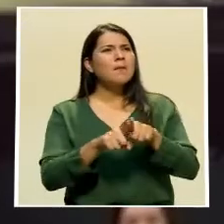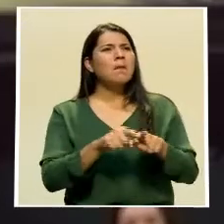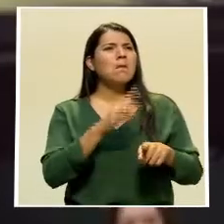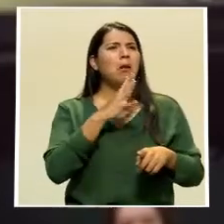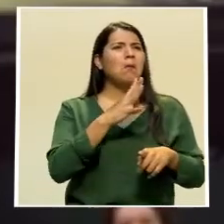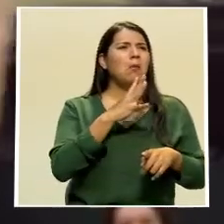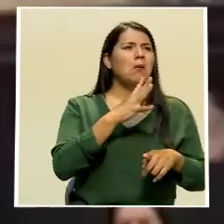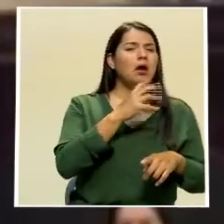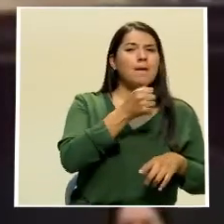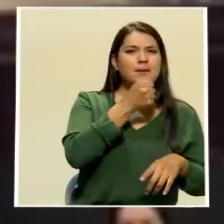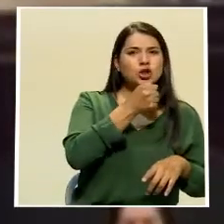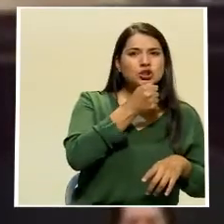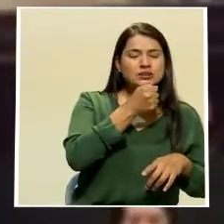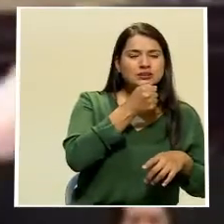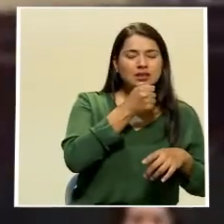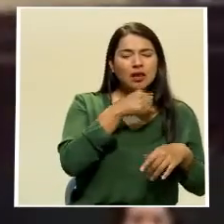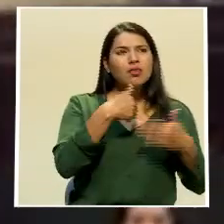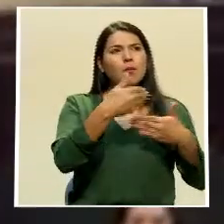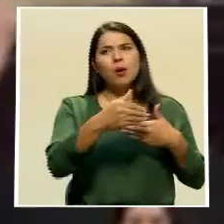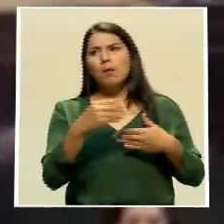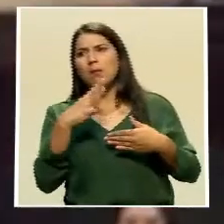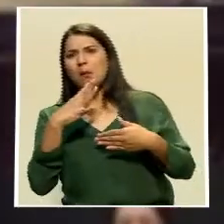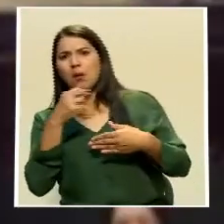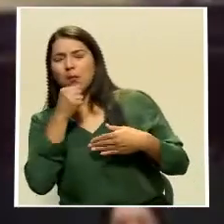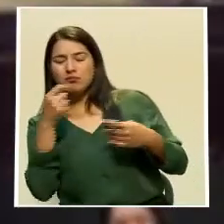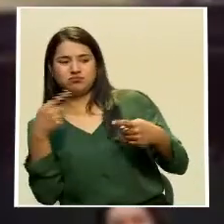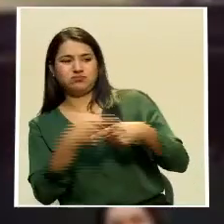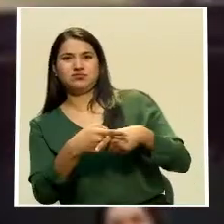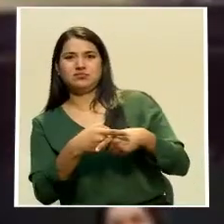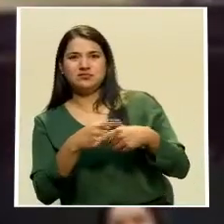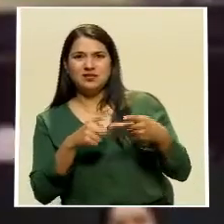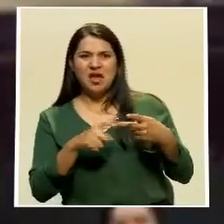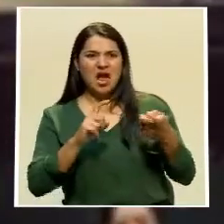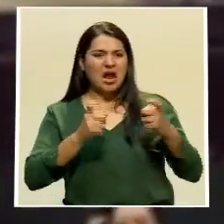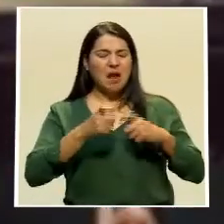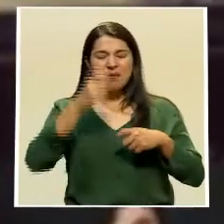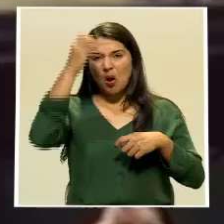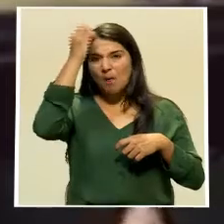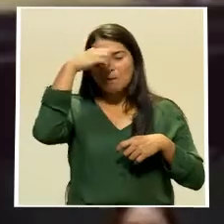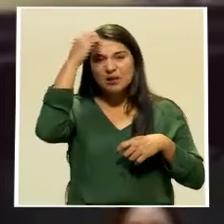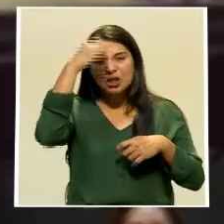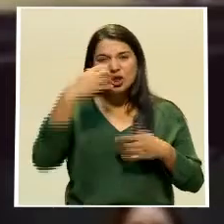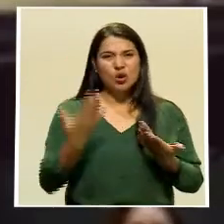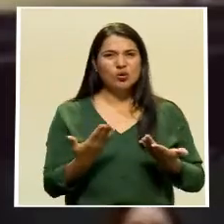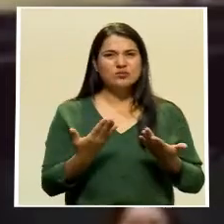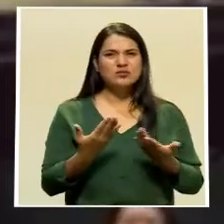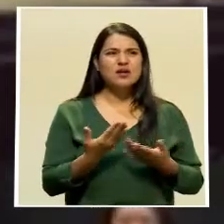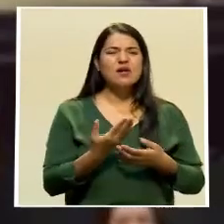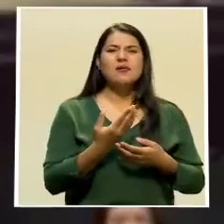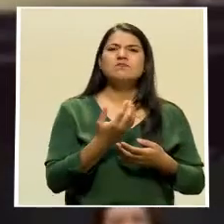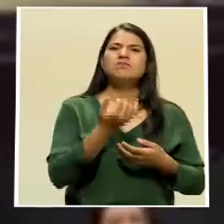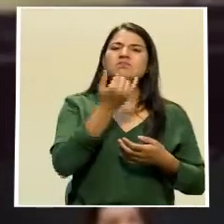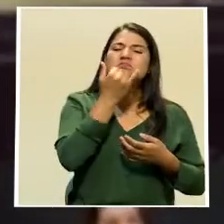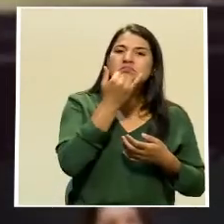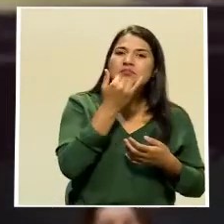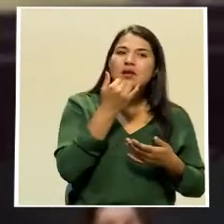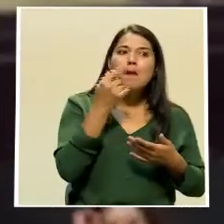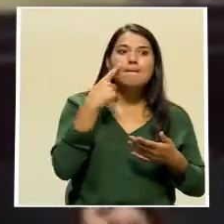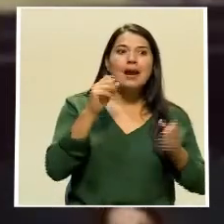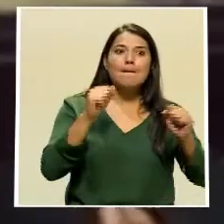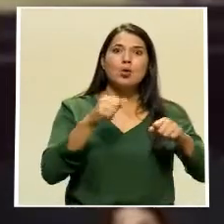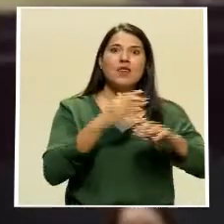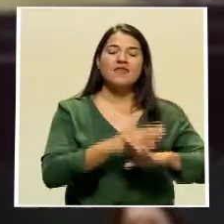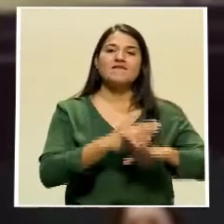prensa, una defensora que cambia de criterio según quien le pregunta su opinión, deficiencia en la defensa de derechos de la